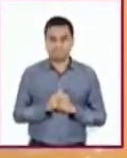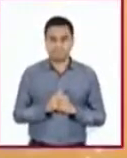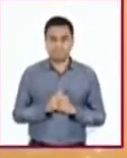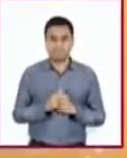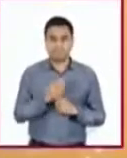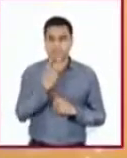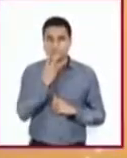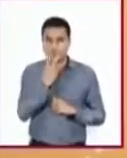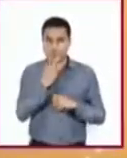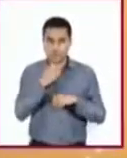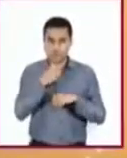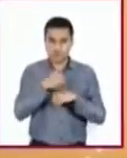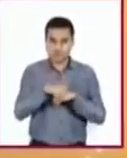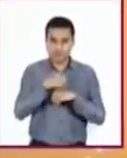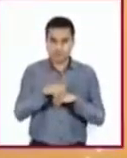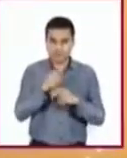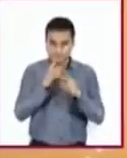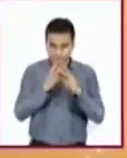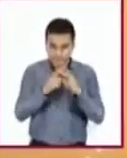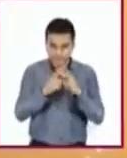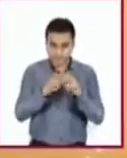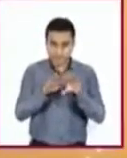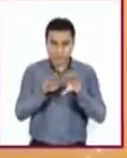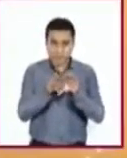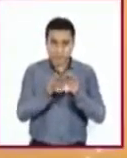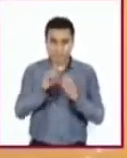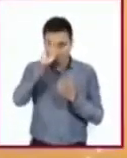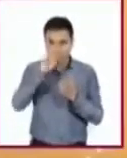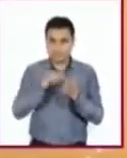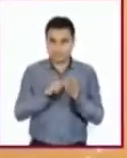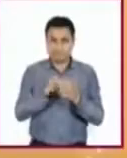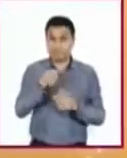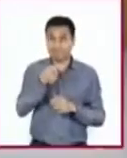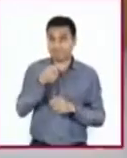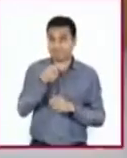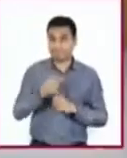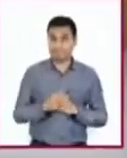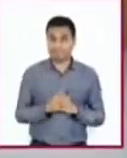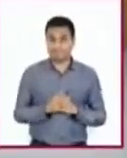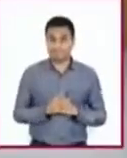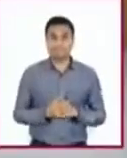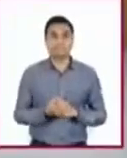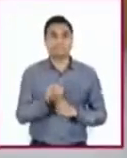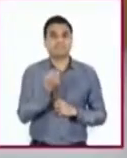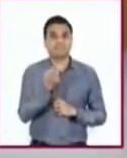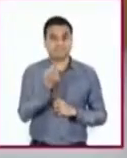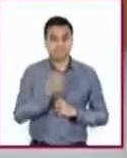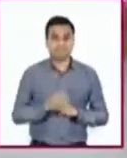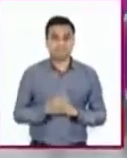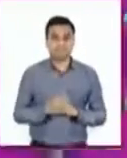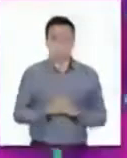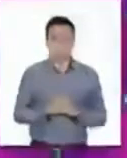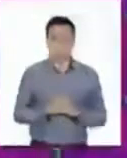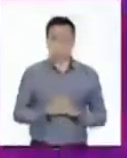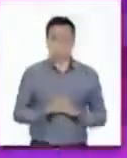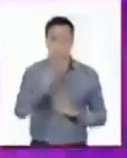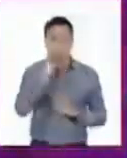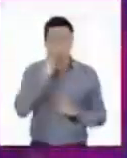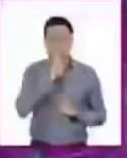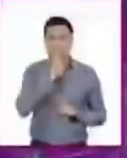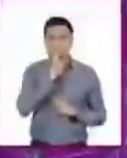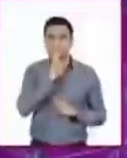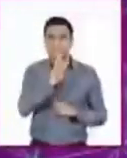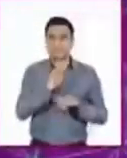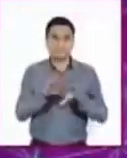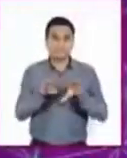dos números, la operación que tenemos que realizar es una sustracción. Efectivamente, Leslie. Para responder la